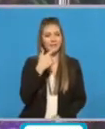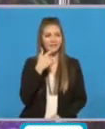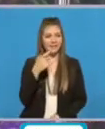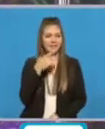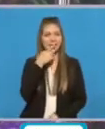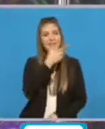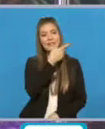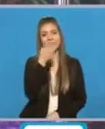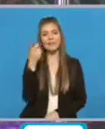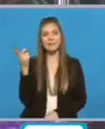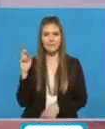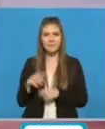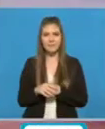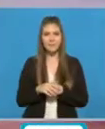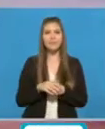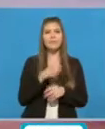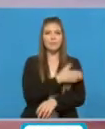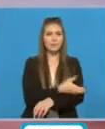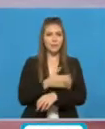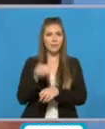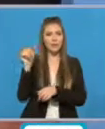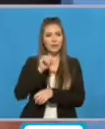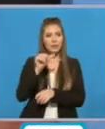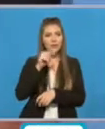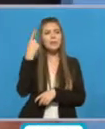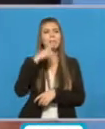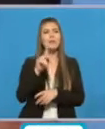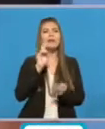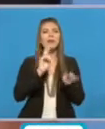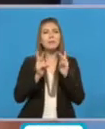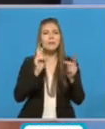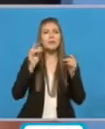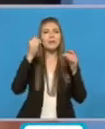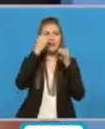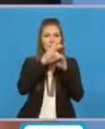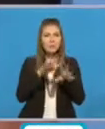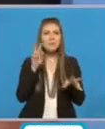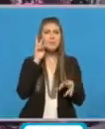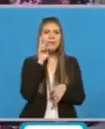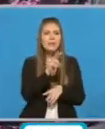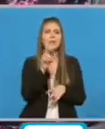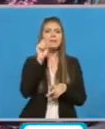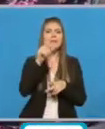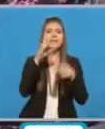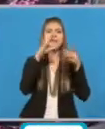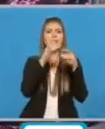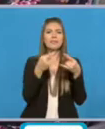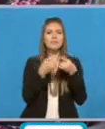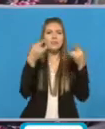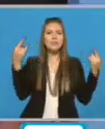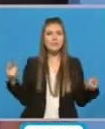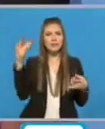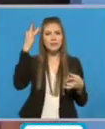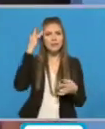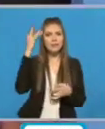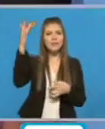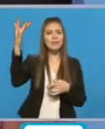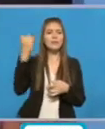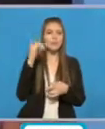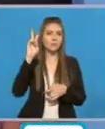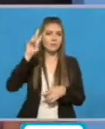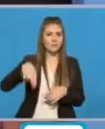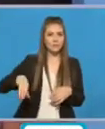Dicen por ahí. Nos acompaña hoy para hablarnos e iluminarnos con toda esta historia de los santos, que es muy interesante. Y